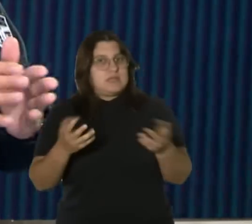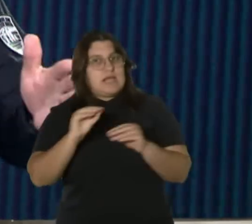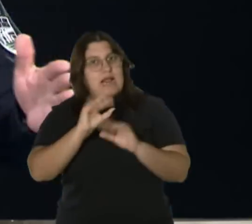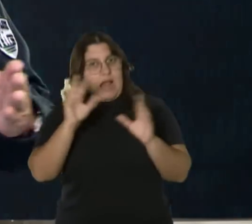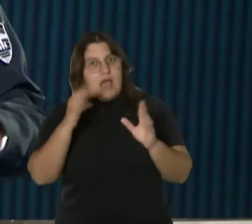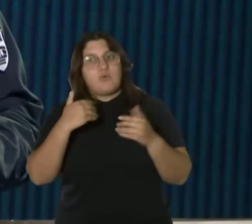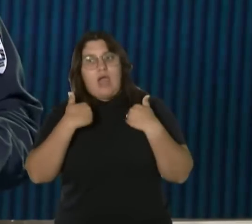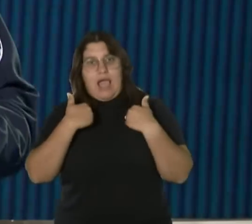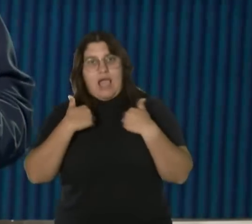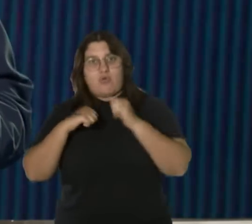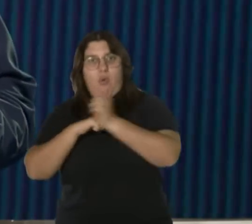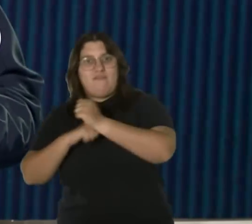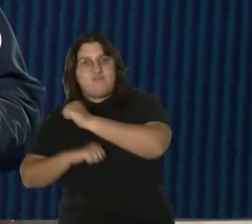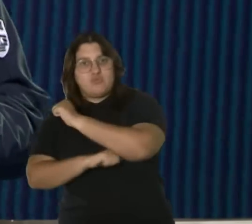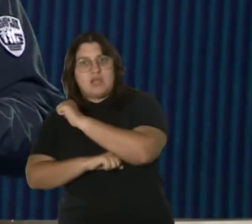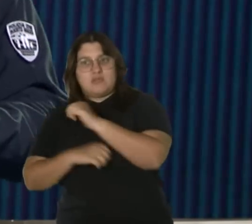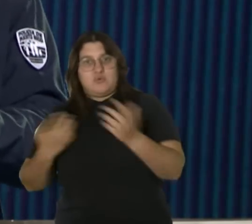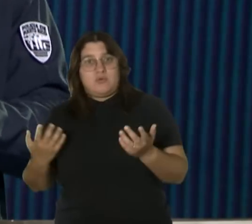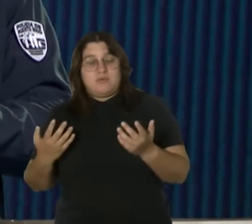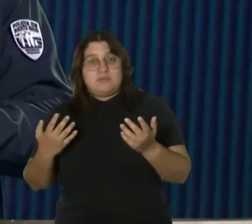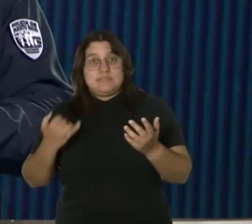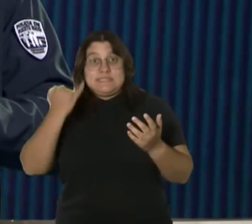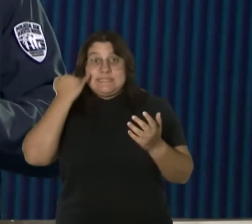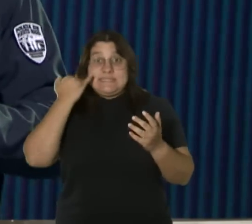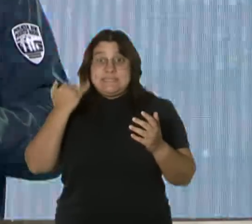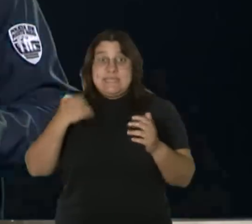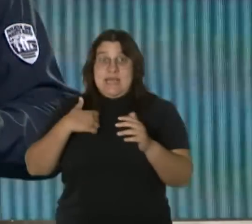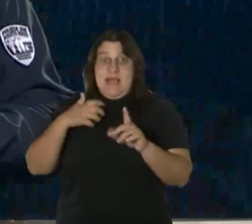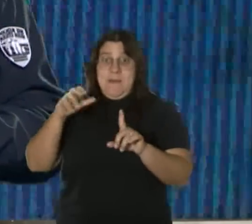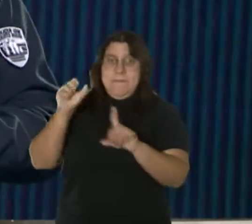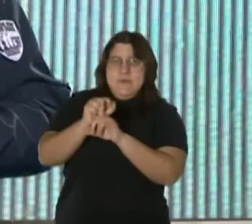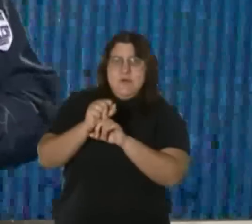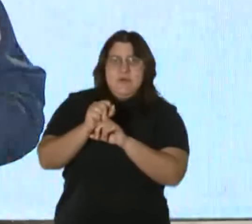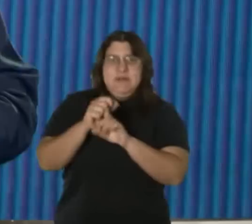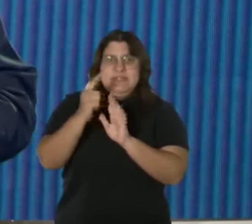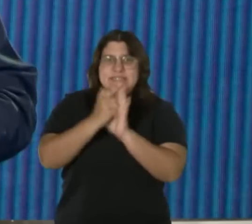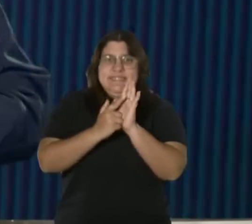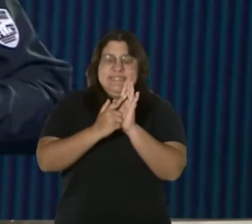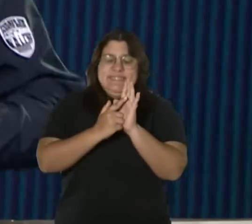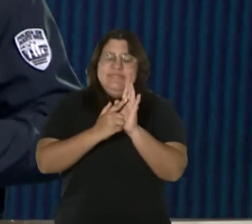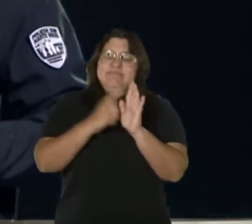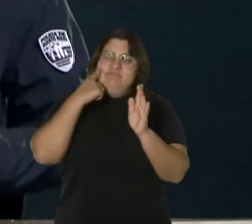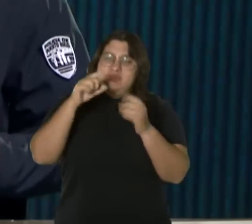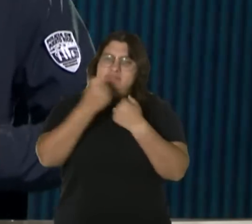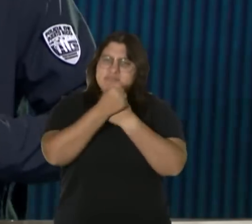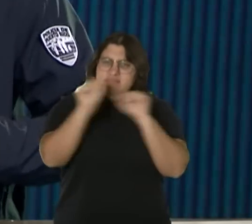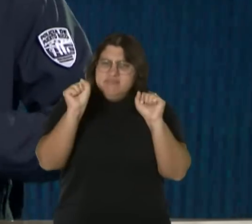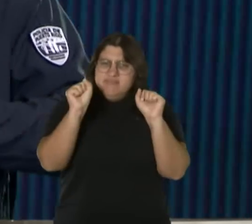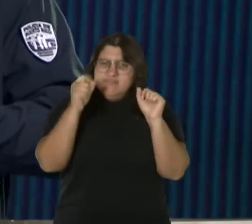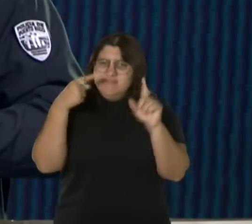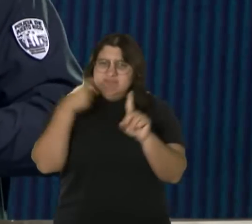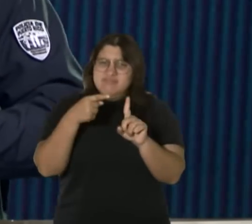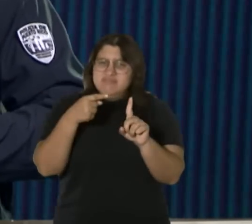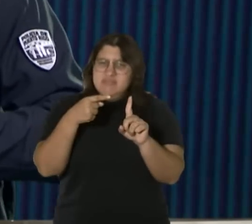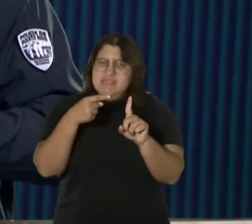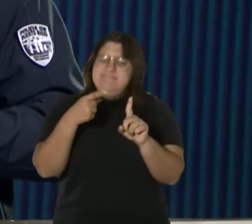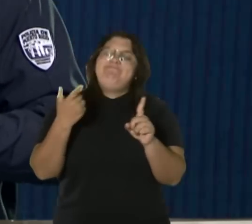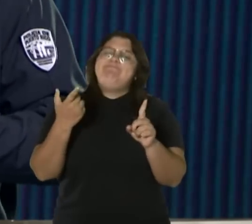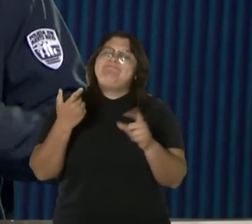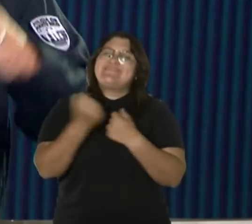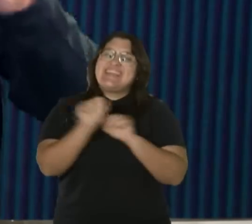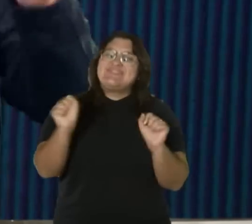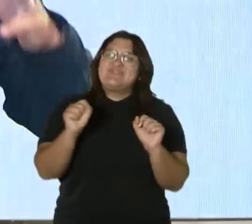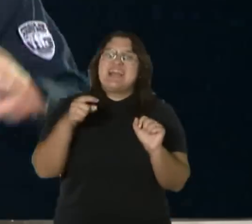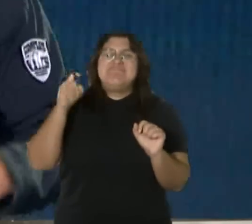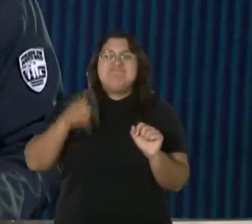fundados lo que lo convierte en un arresto si el arresto Es legal por razones de seguridad ese agente tiene el deber la obligación